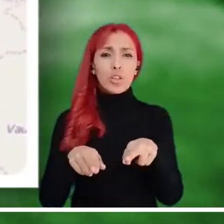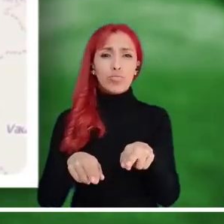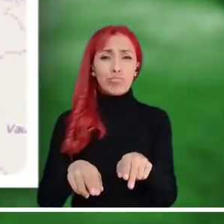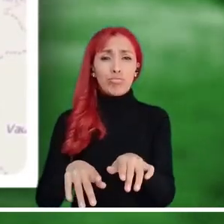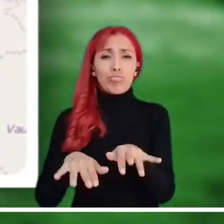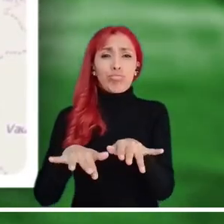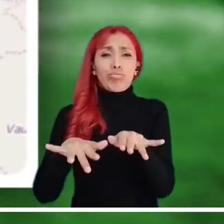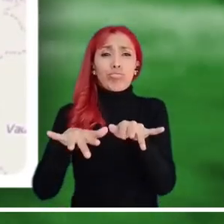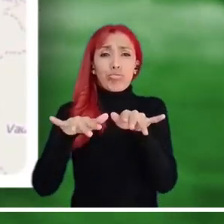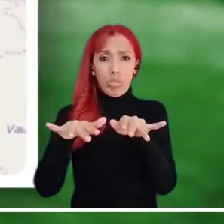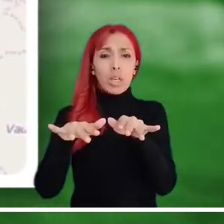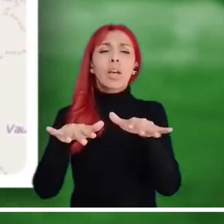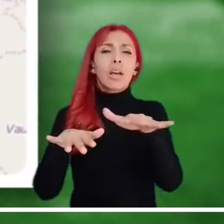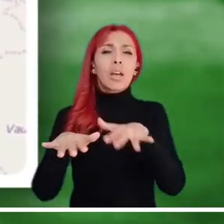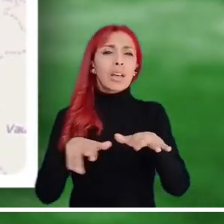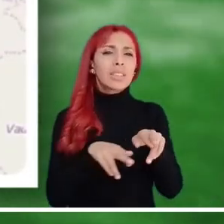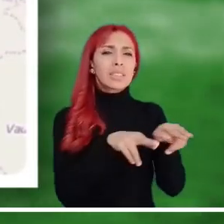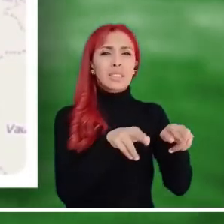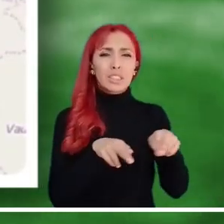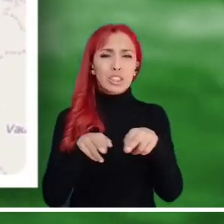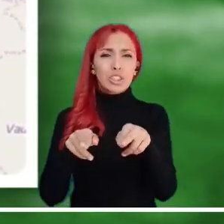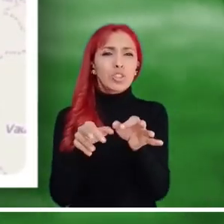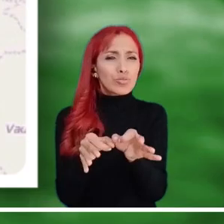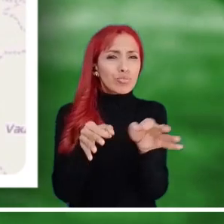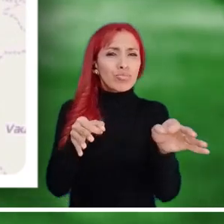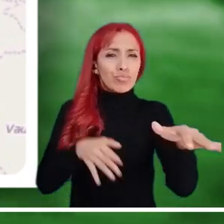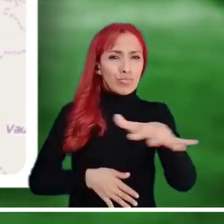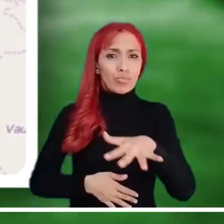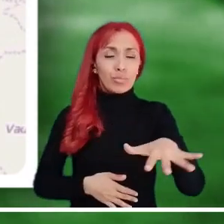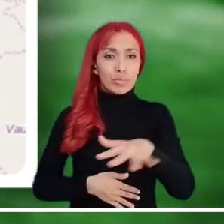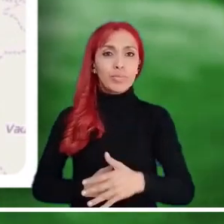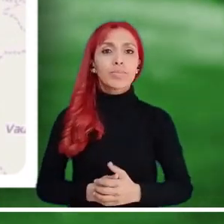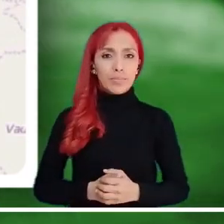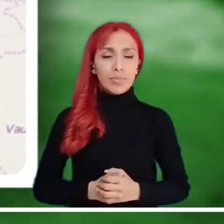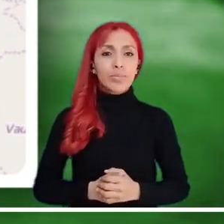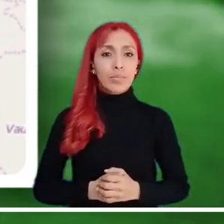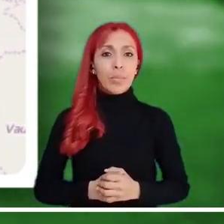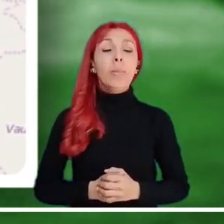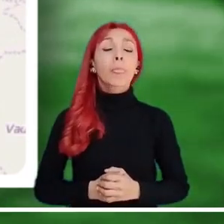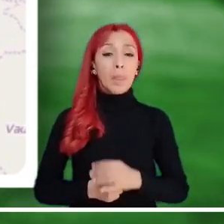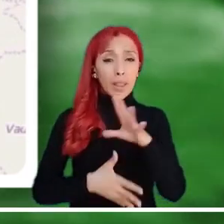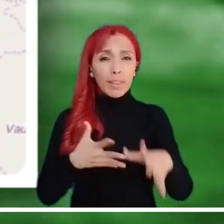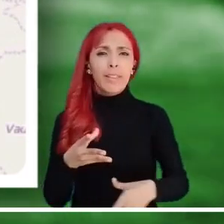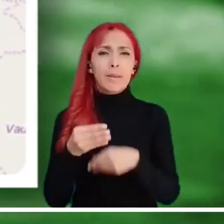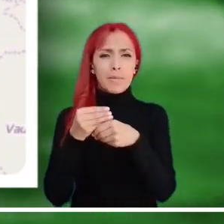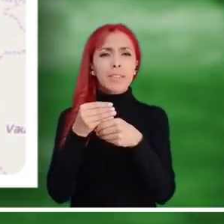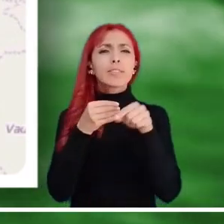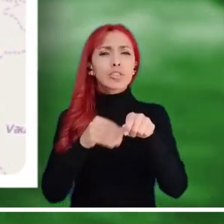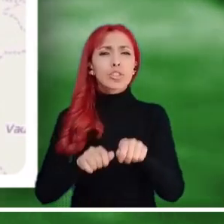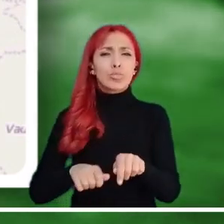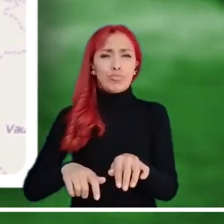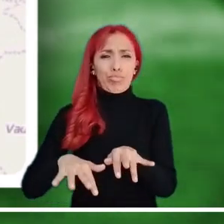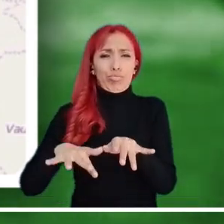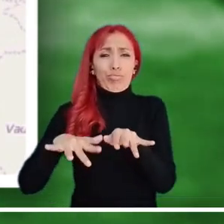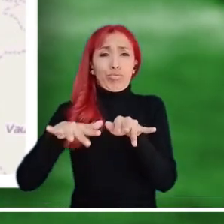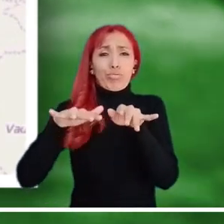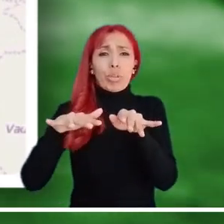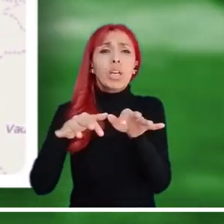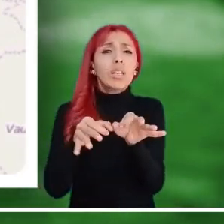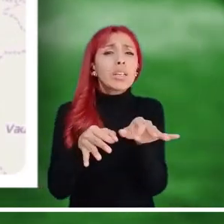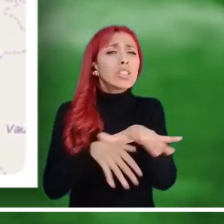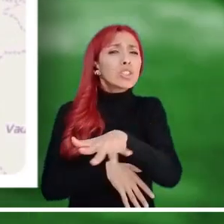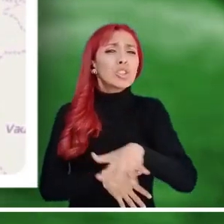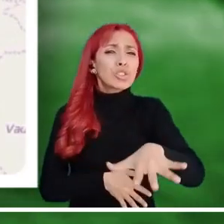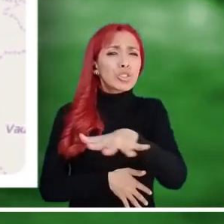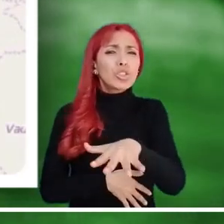en Meta por creciente de los ríos Ariari y Tonoa a la altura de la vereda La Amistad, en Cubarral. También se